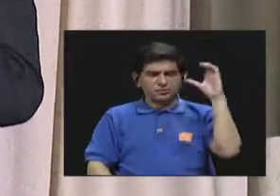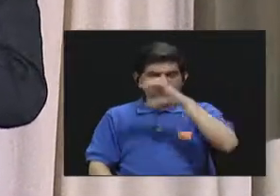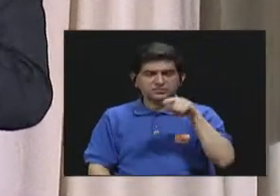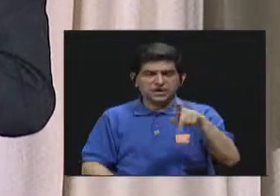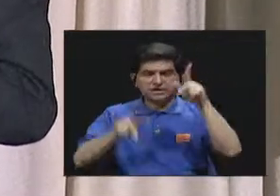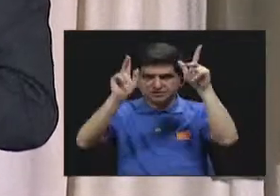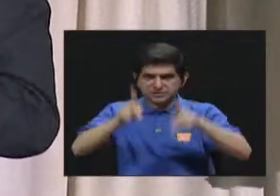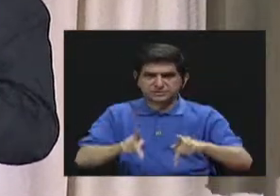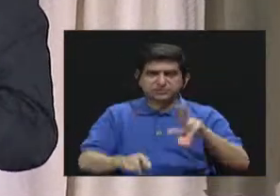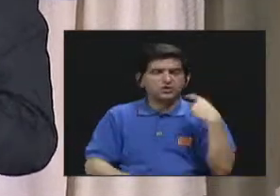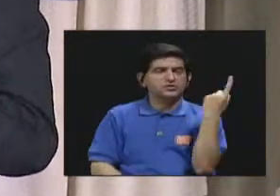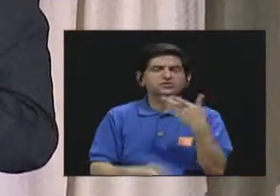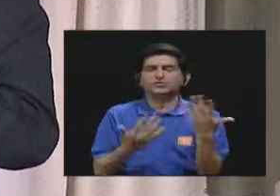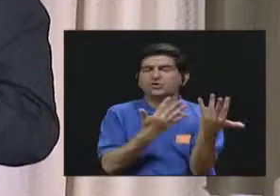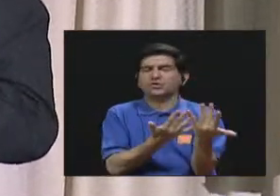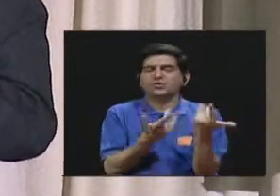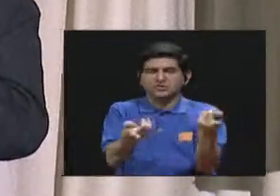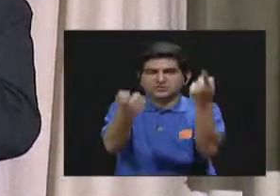esperar a que vengan a nosotros.